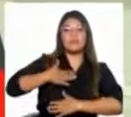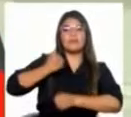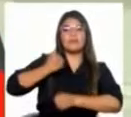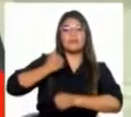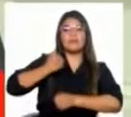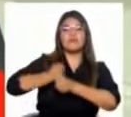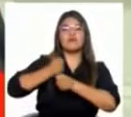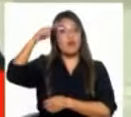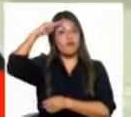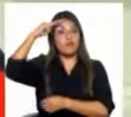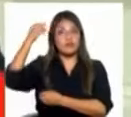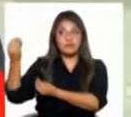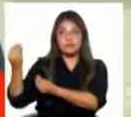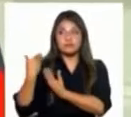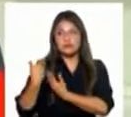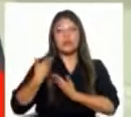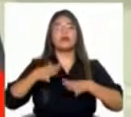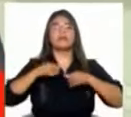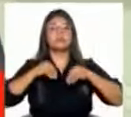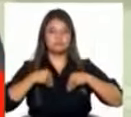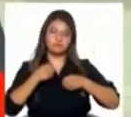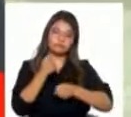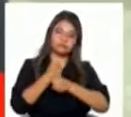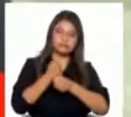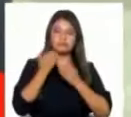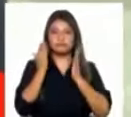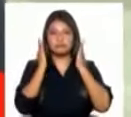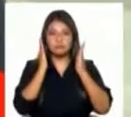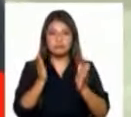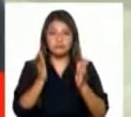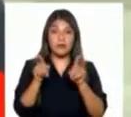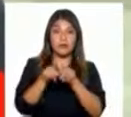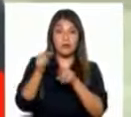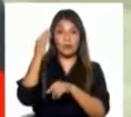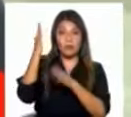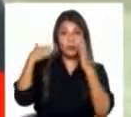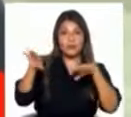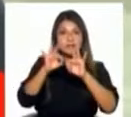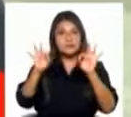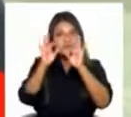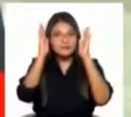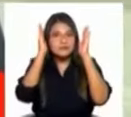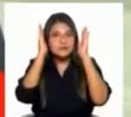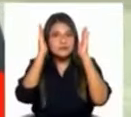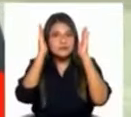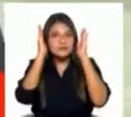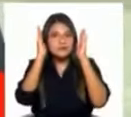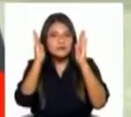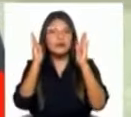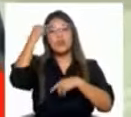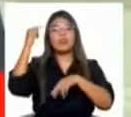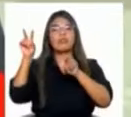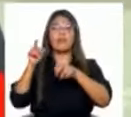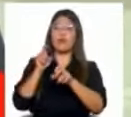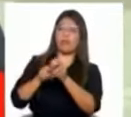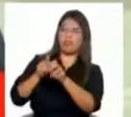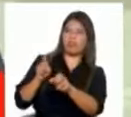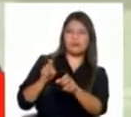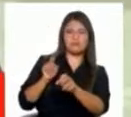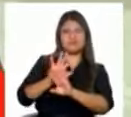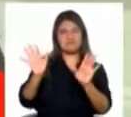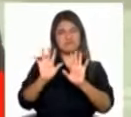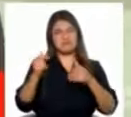confianza y en ese sentido uno siempre está, pues, uno no piensa en temas como renuncia,